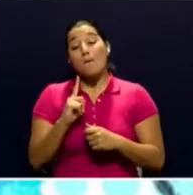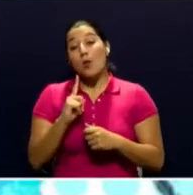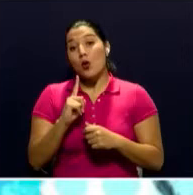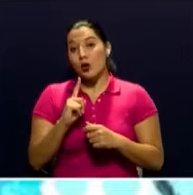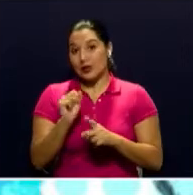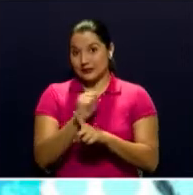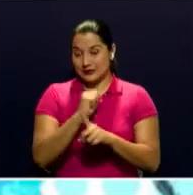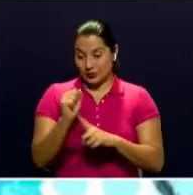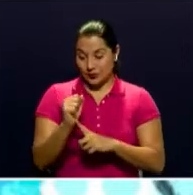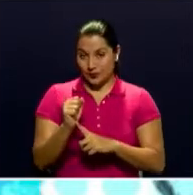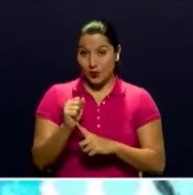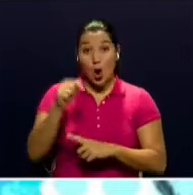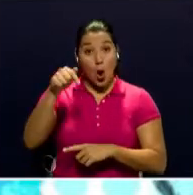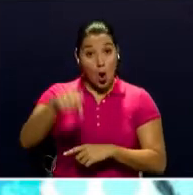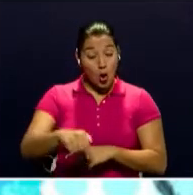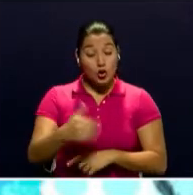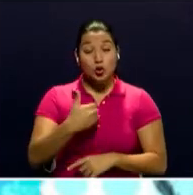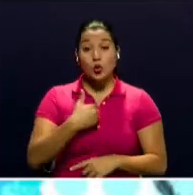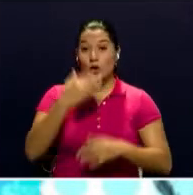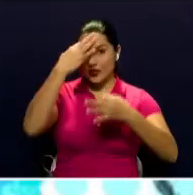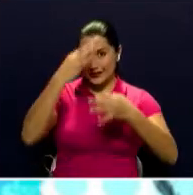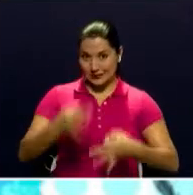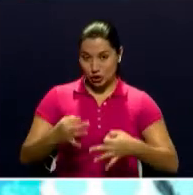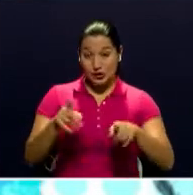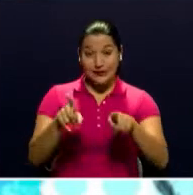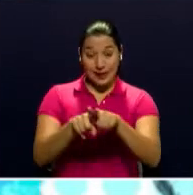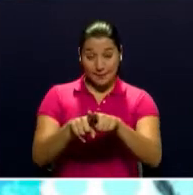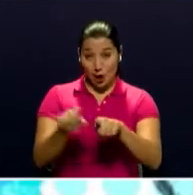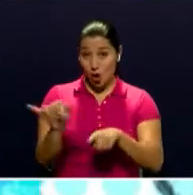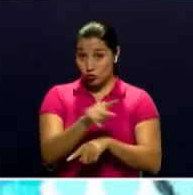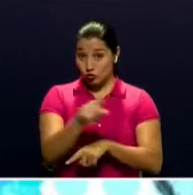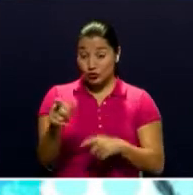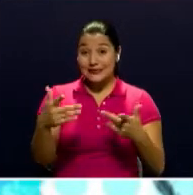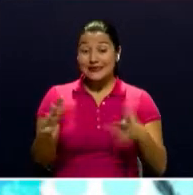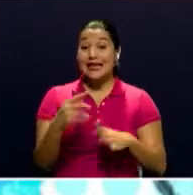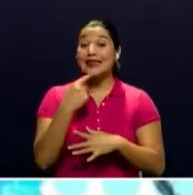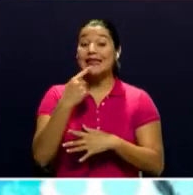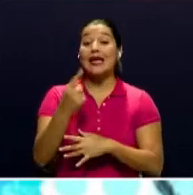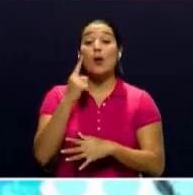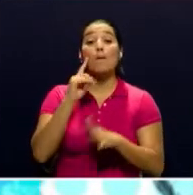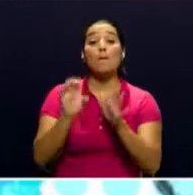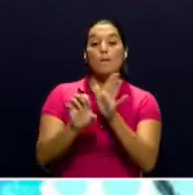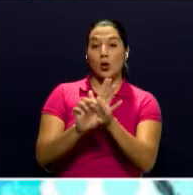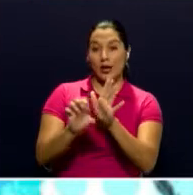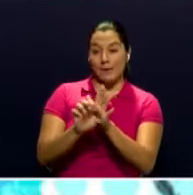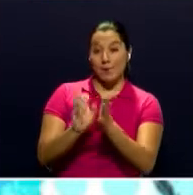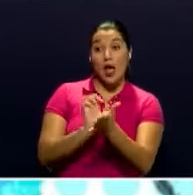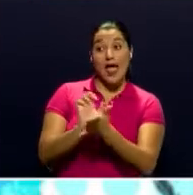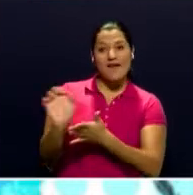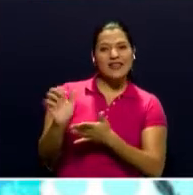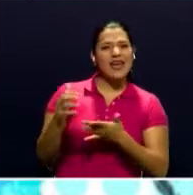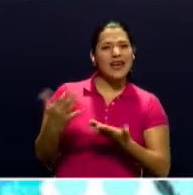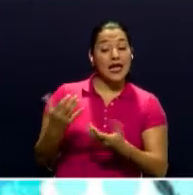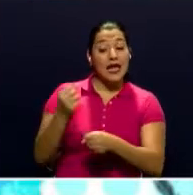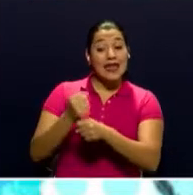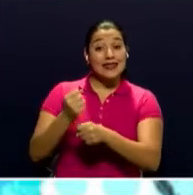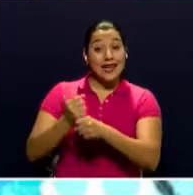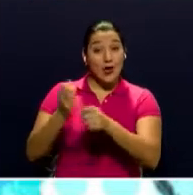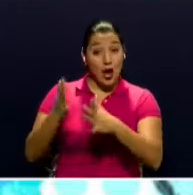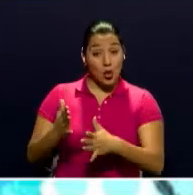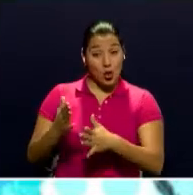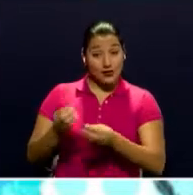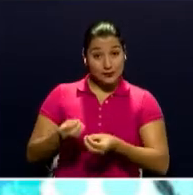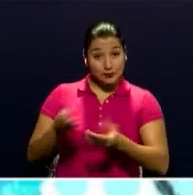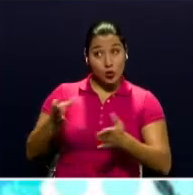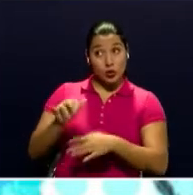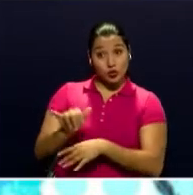autoridades. Además, hoy se tomaron decisiones también, como lo decían ustedes compañeros, como la de evitar que empleados públicos salgan de viaje, eso sí,